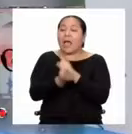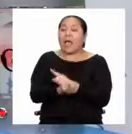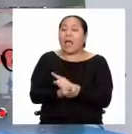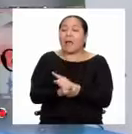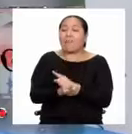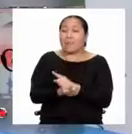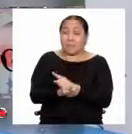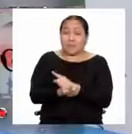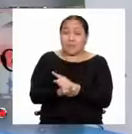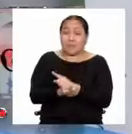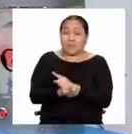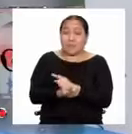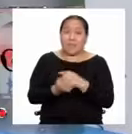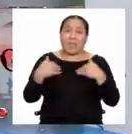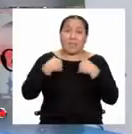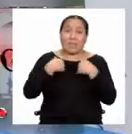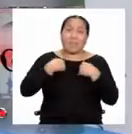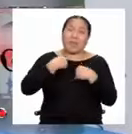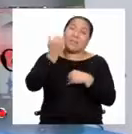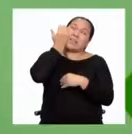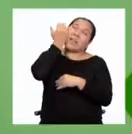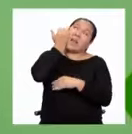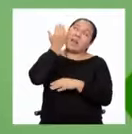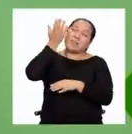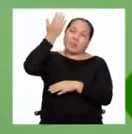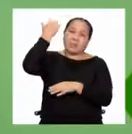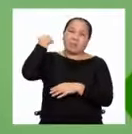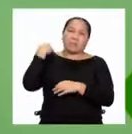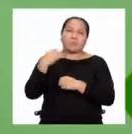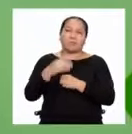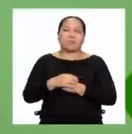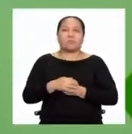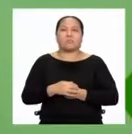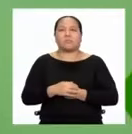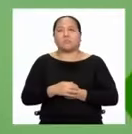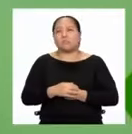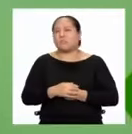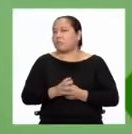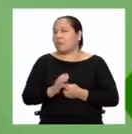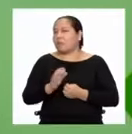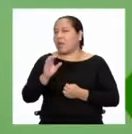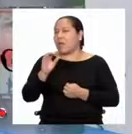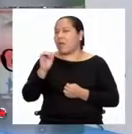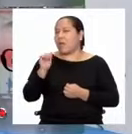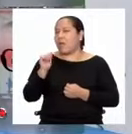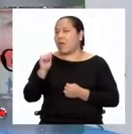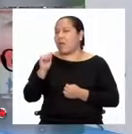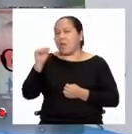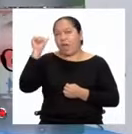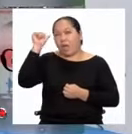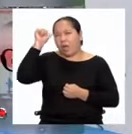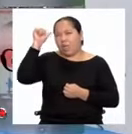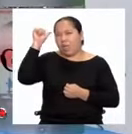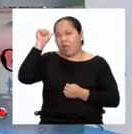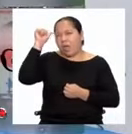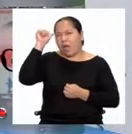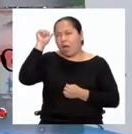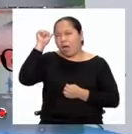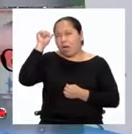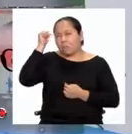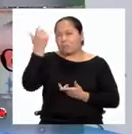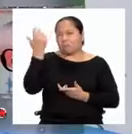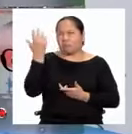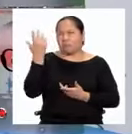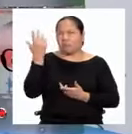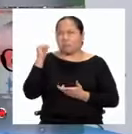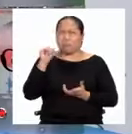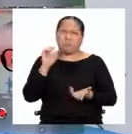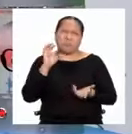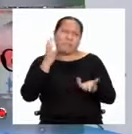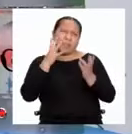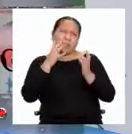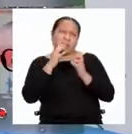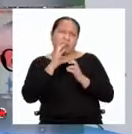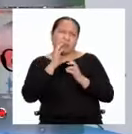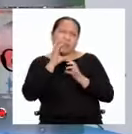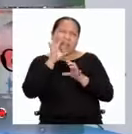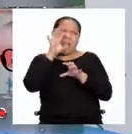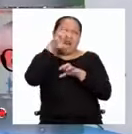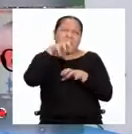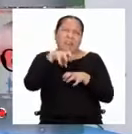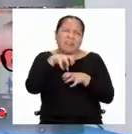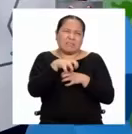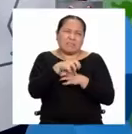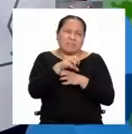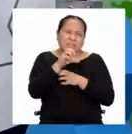los dinosaurios. O sea que Adán era algo así como un dinosaurio protohombre, una especie anterior a la humana.